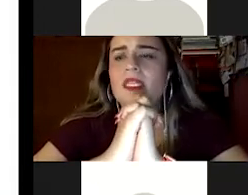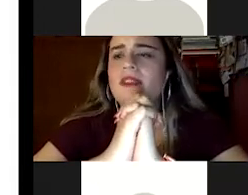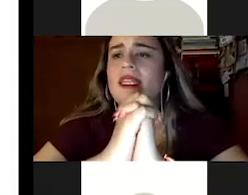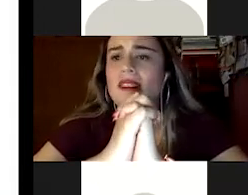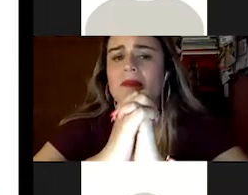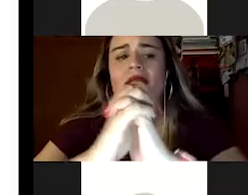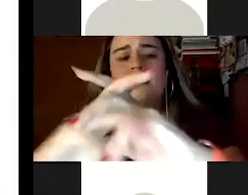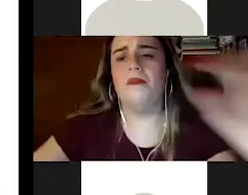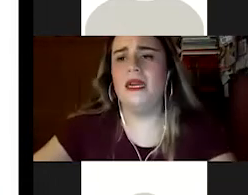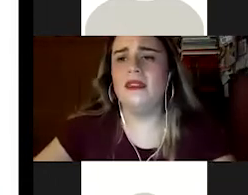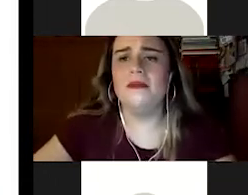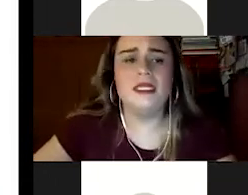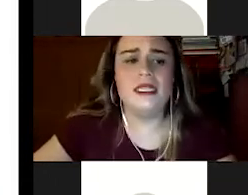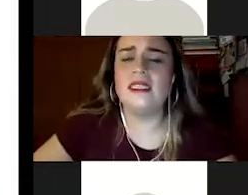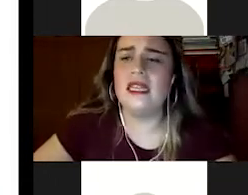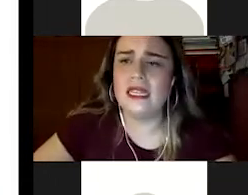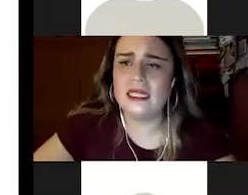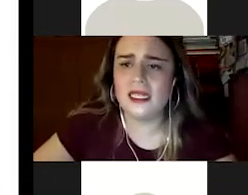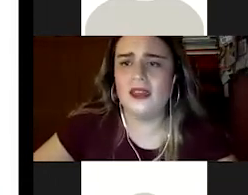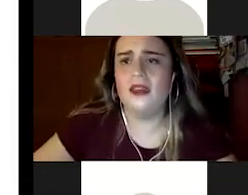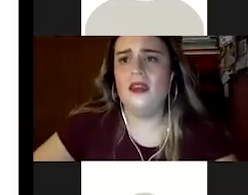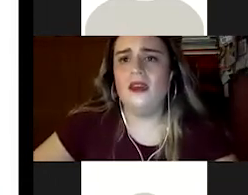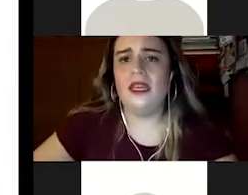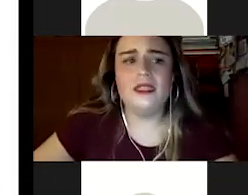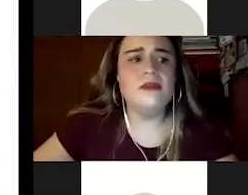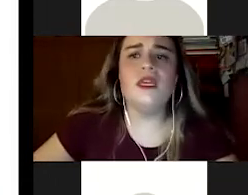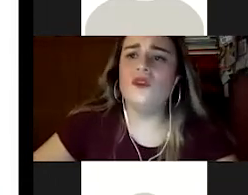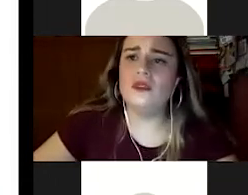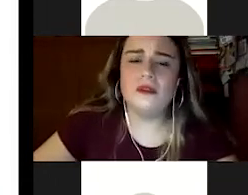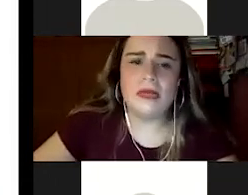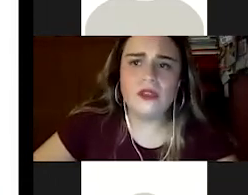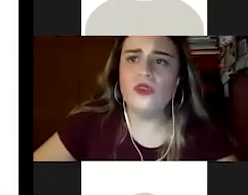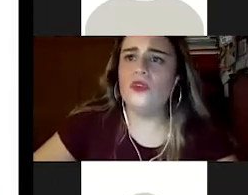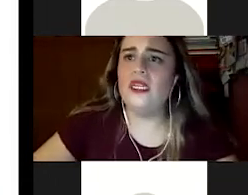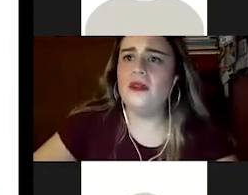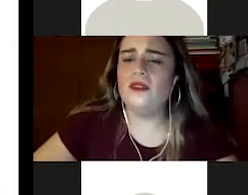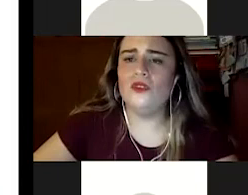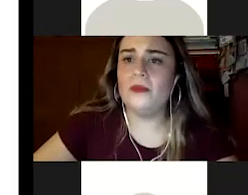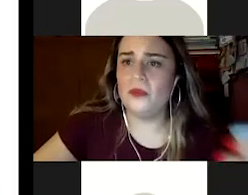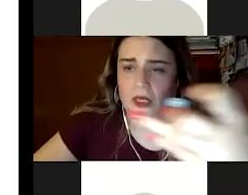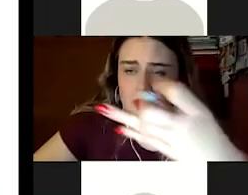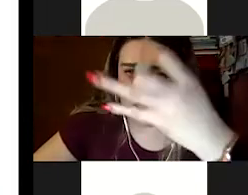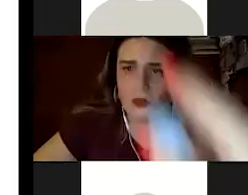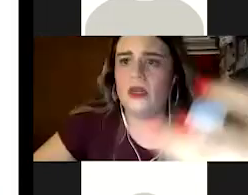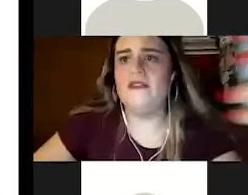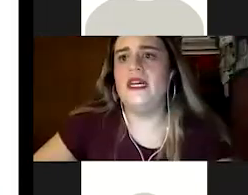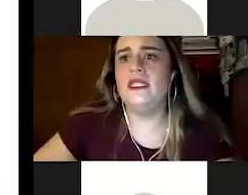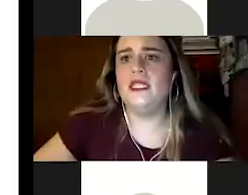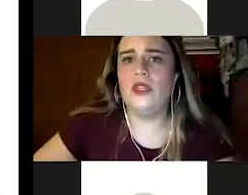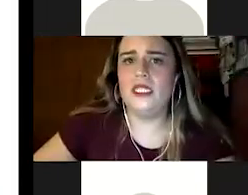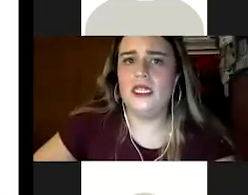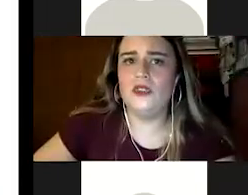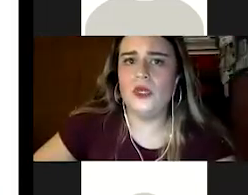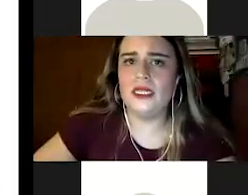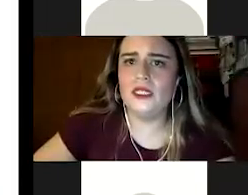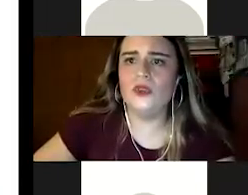un interés en participar en temas de incidencia. Si me conecto con no sé, con el Pacto por la Infancia, lo